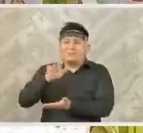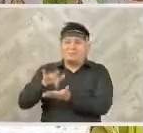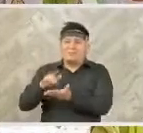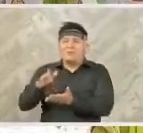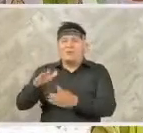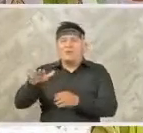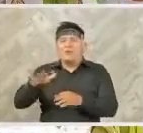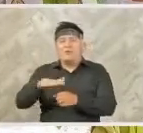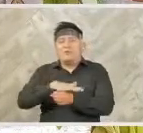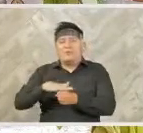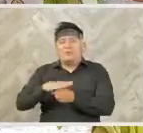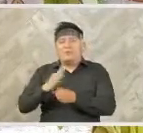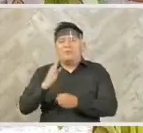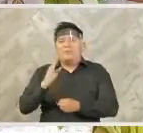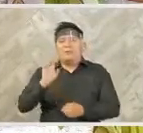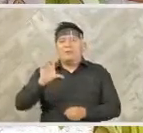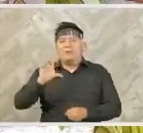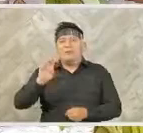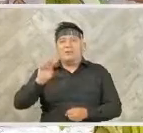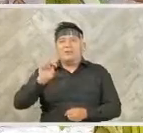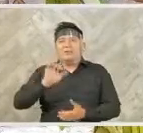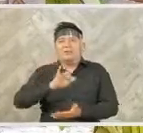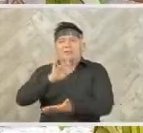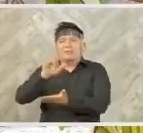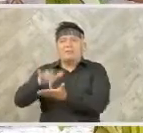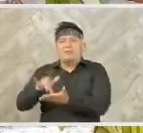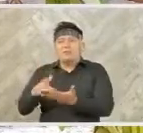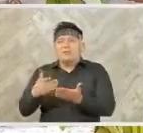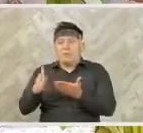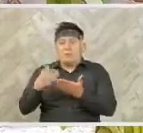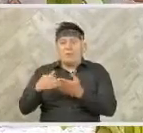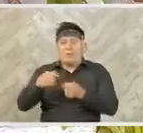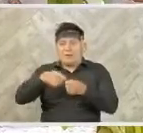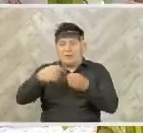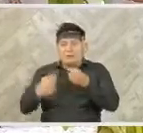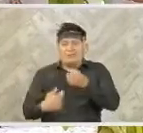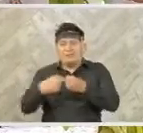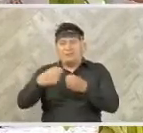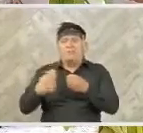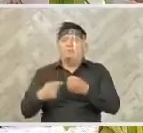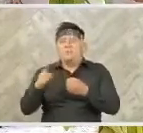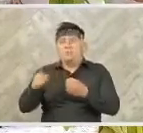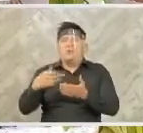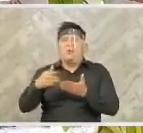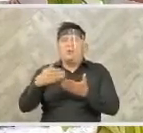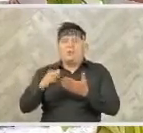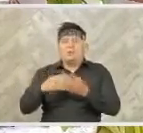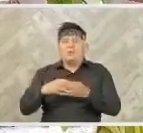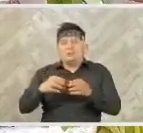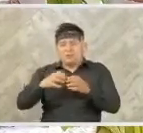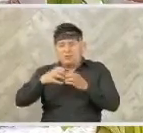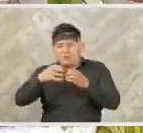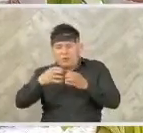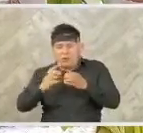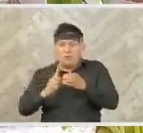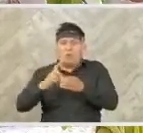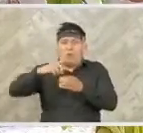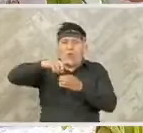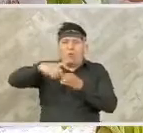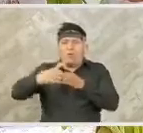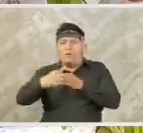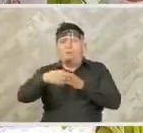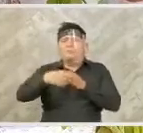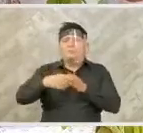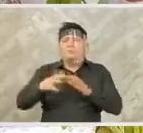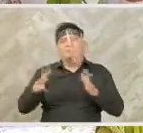Belén, el mercado de Belén, él llegó a comprarle plátano, pero también terminó comprando guayaba, que generalmente se le perdía a Don